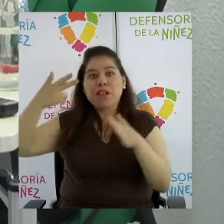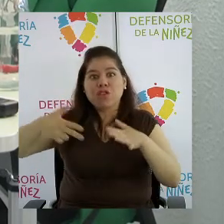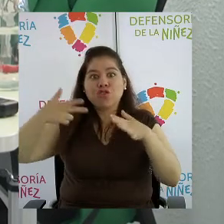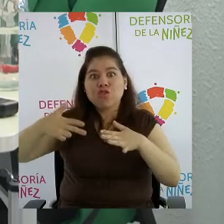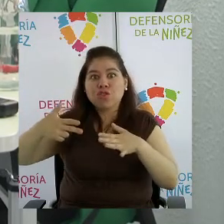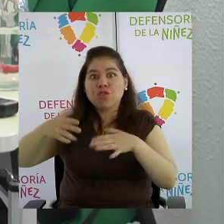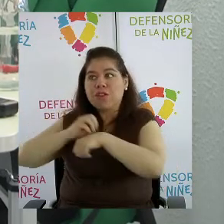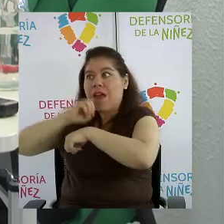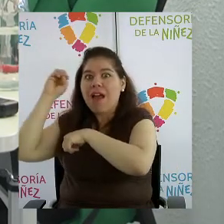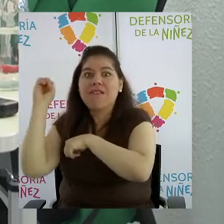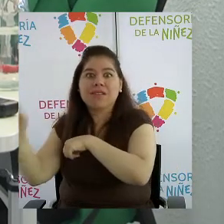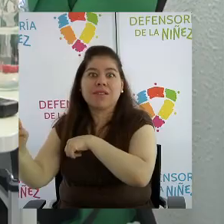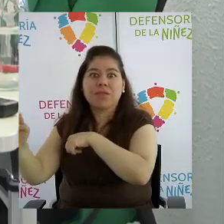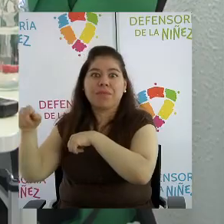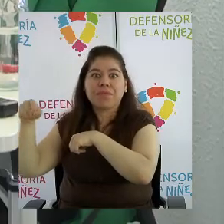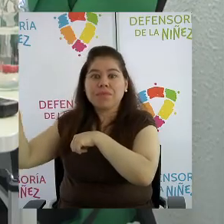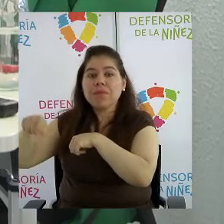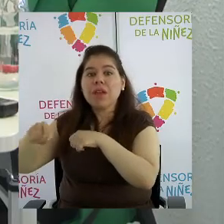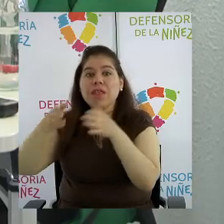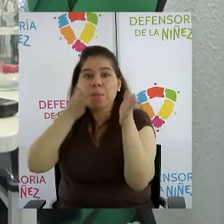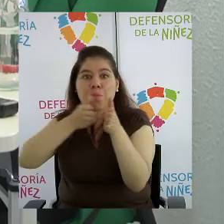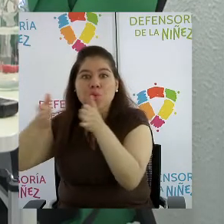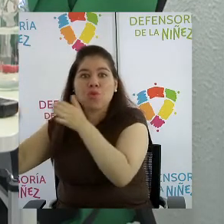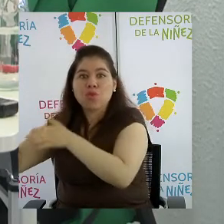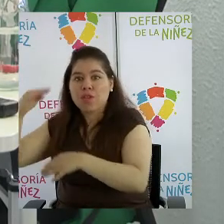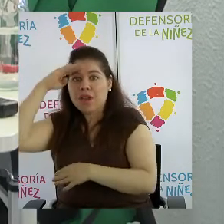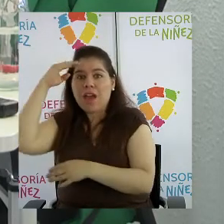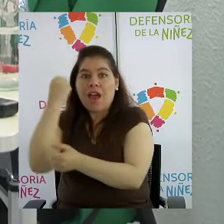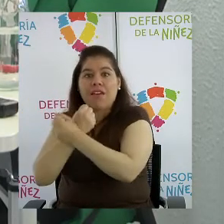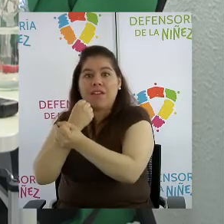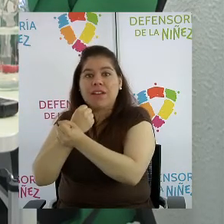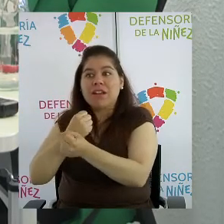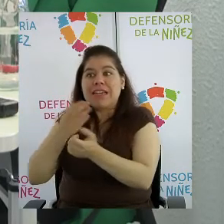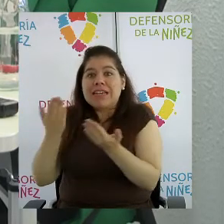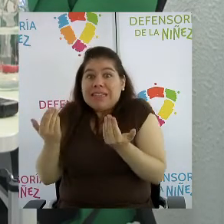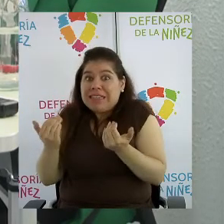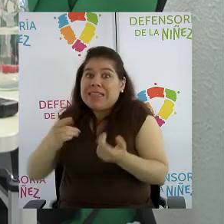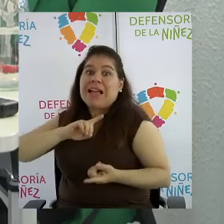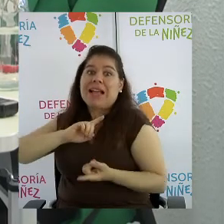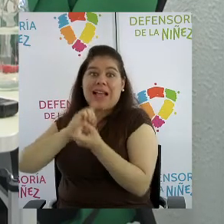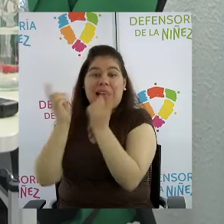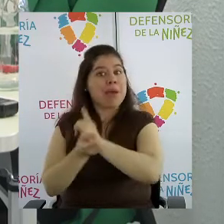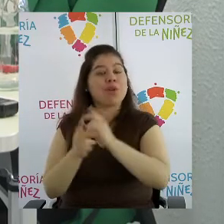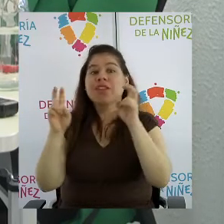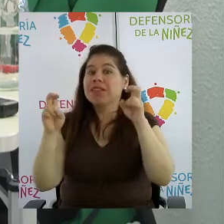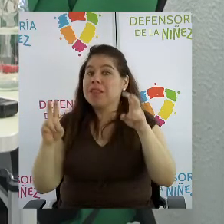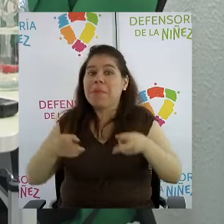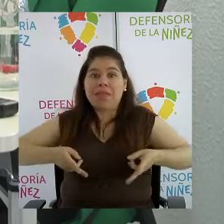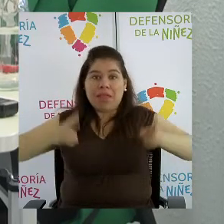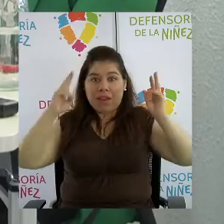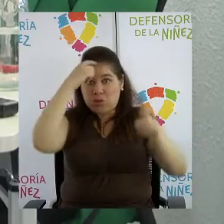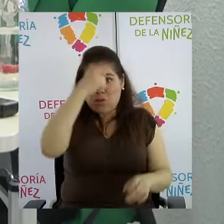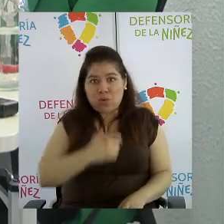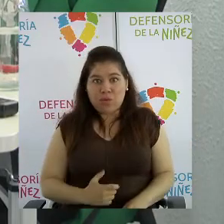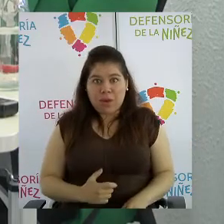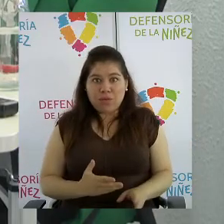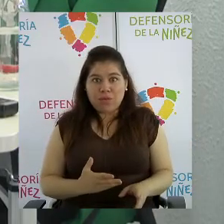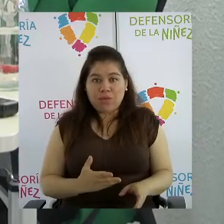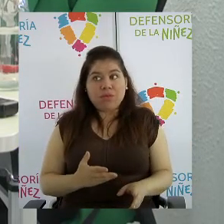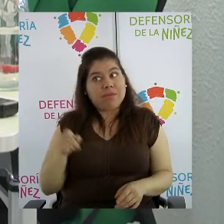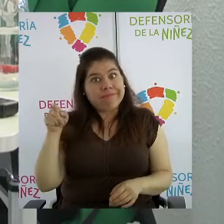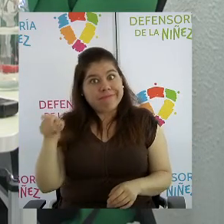Seguridad Pública que el tema de los protocolos de Carabineros necesitan ajustes sobre la base de los estándares internacionales en materia de derechos humanos, que la